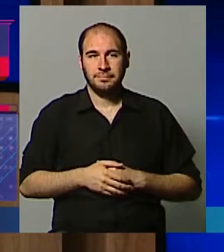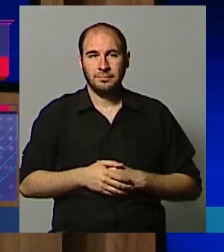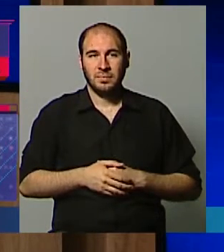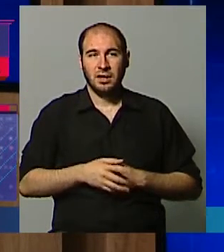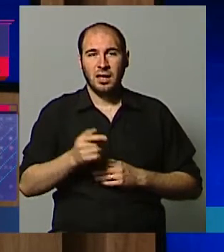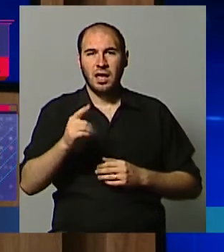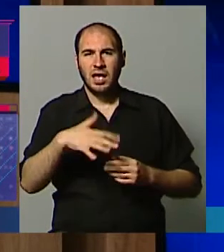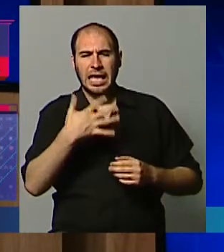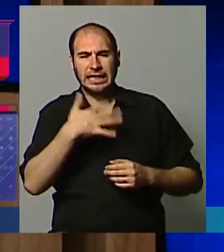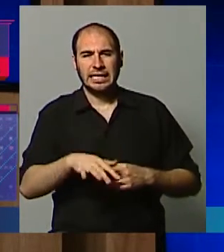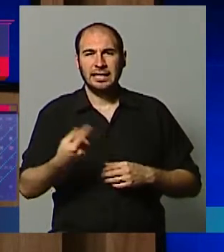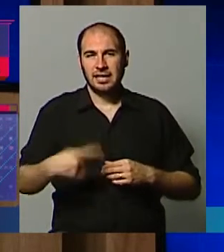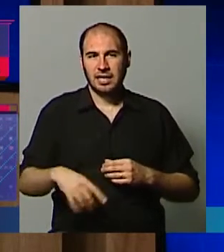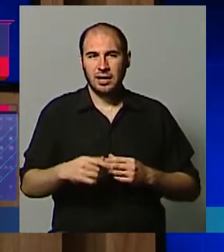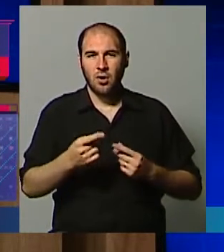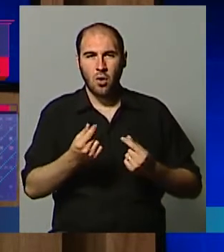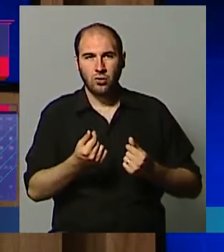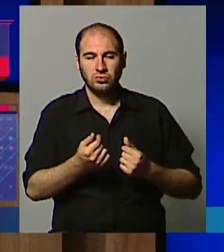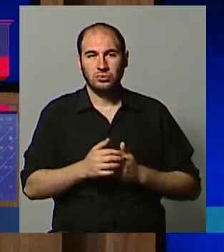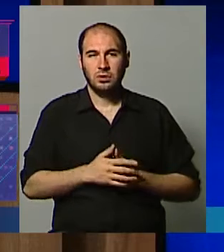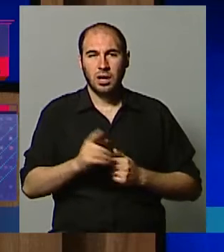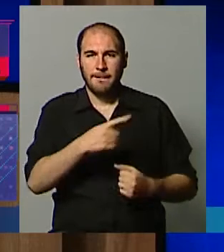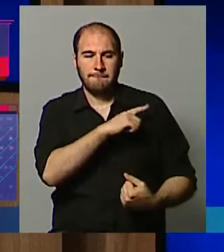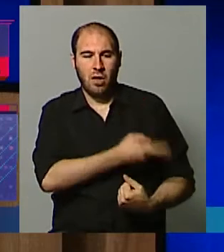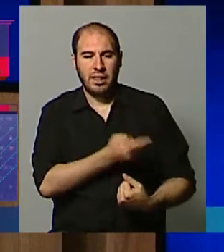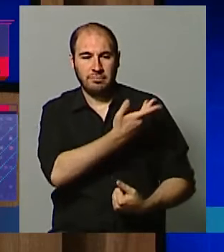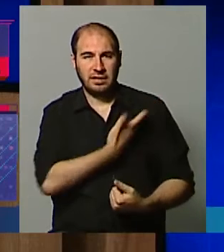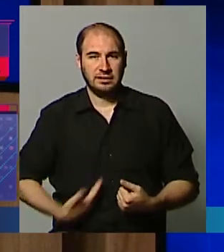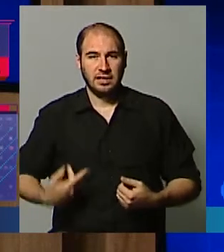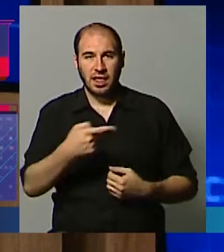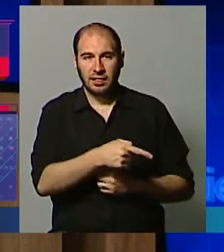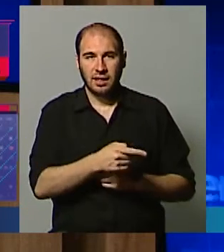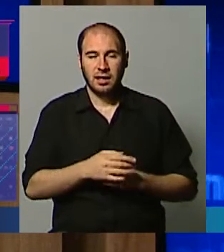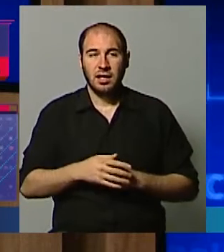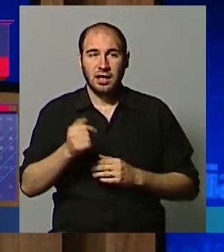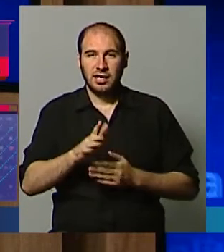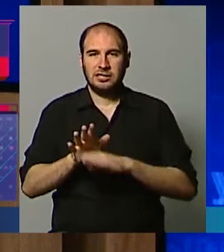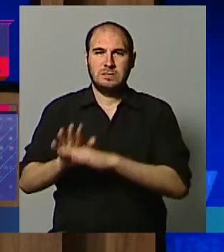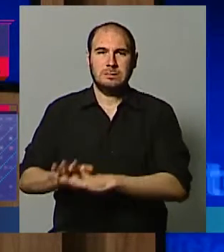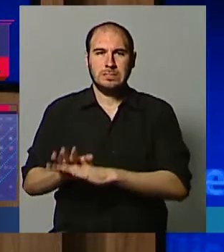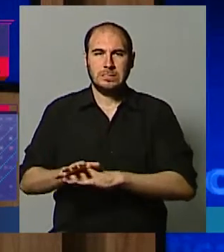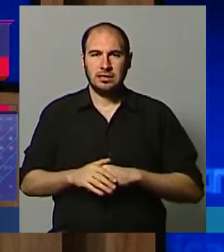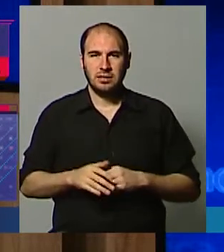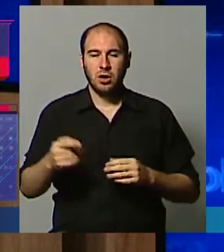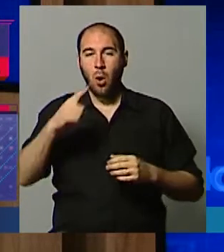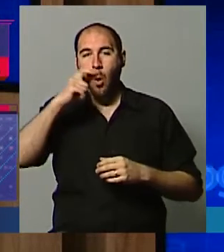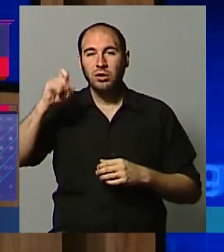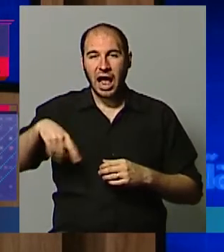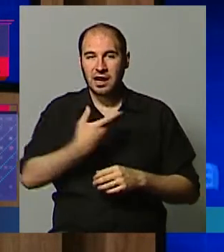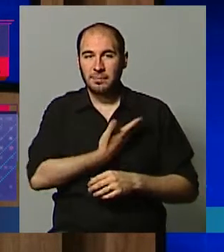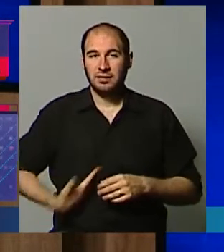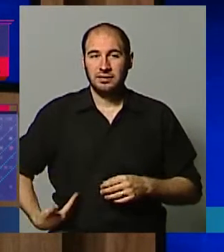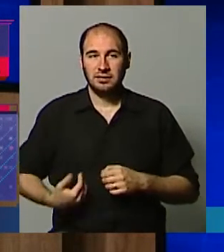se había interpretado que en uso de sus poderes como presidente había tratado de presionar a Ucrania, el